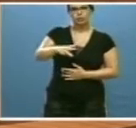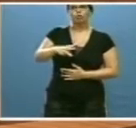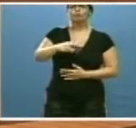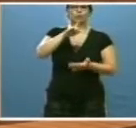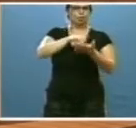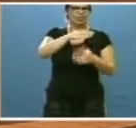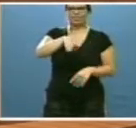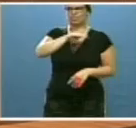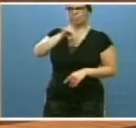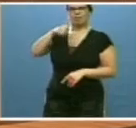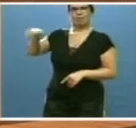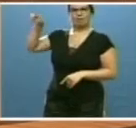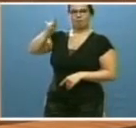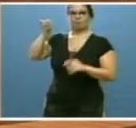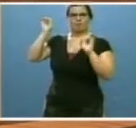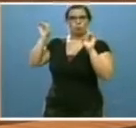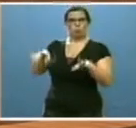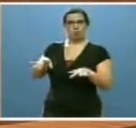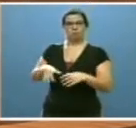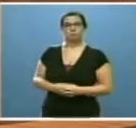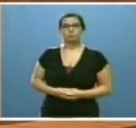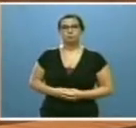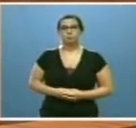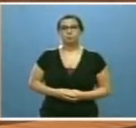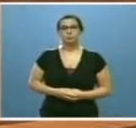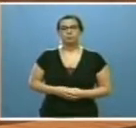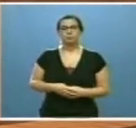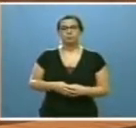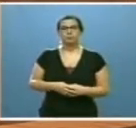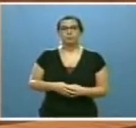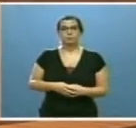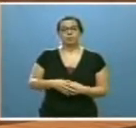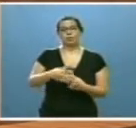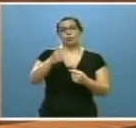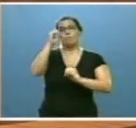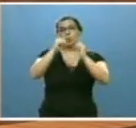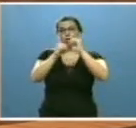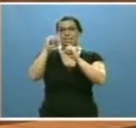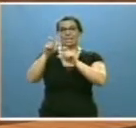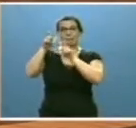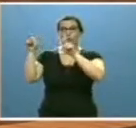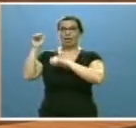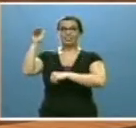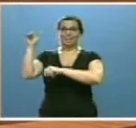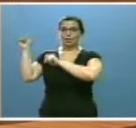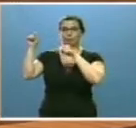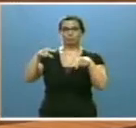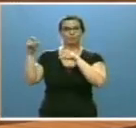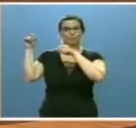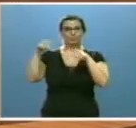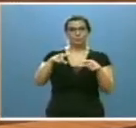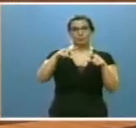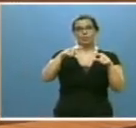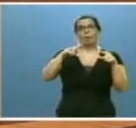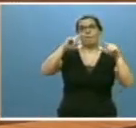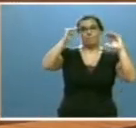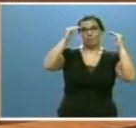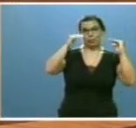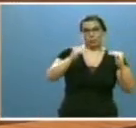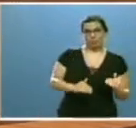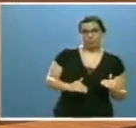españa' los saldos migratorios han vuelto a ser negativos y se han agudizado los saldos